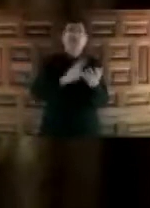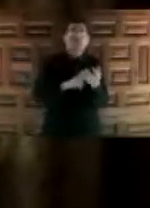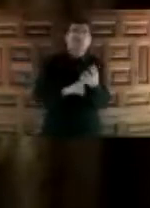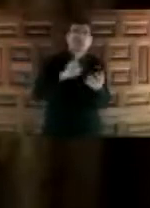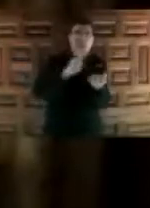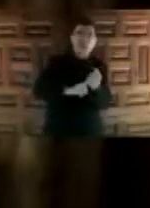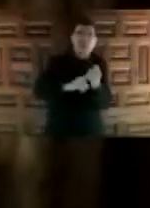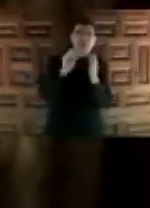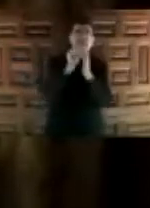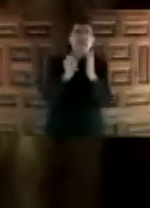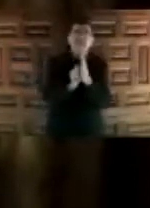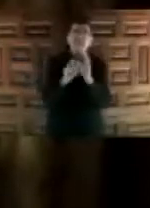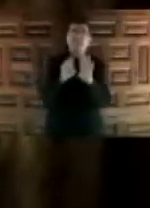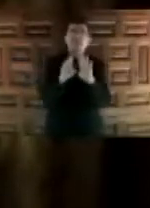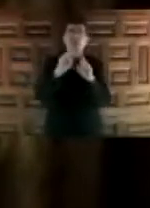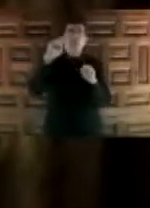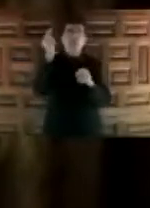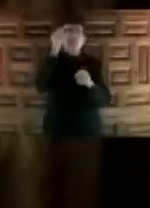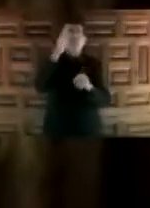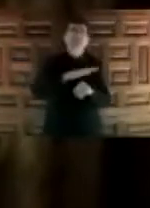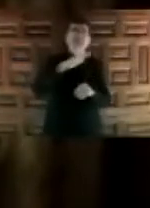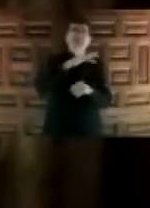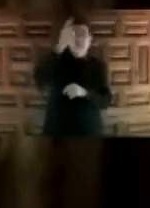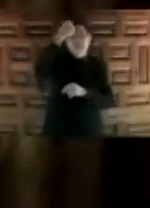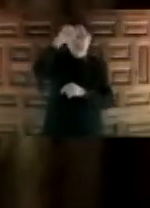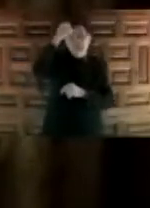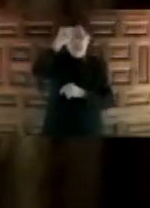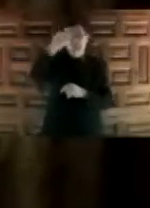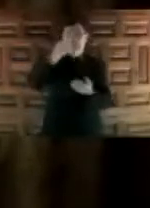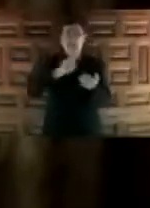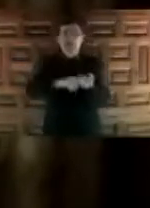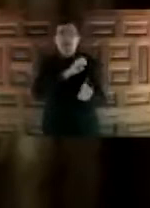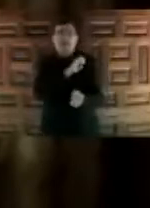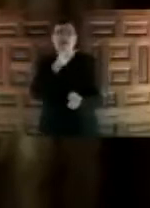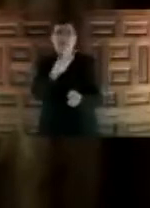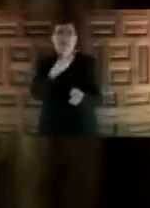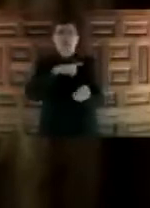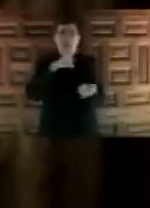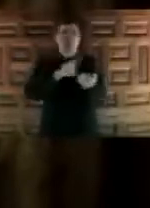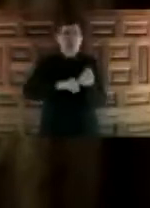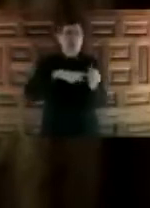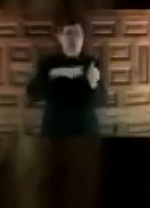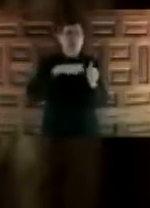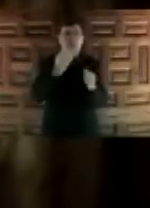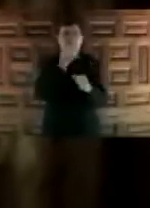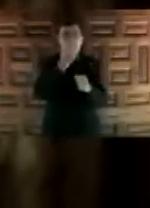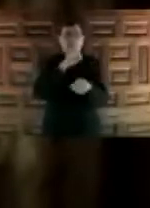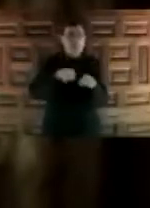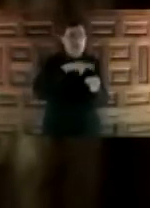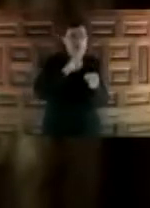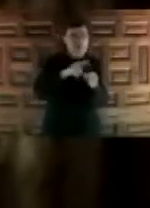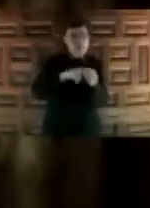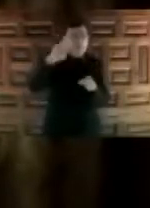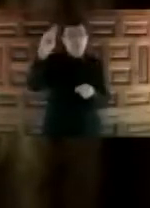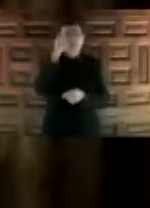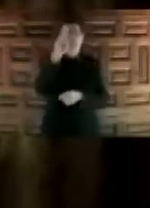el reconocimiento dentro del sistema de universidades tecnológicas y especialmente a las normales y a las